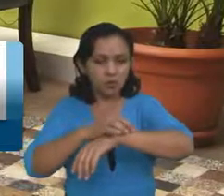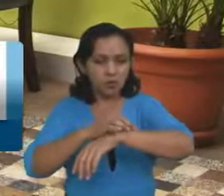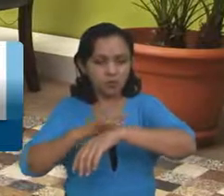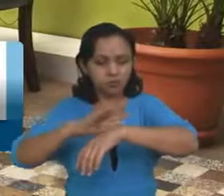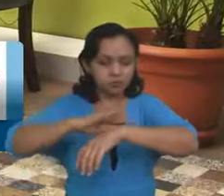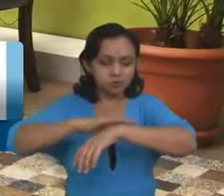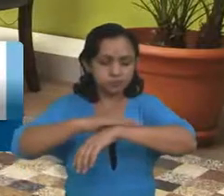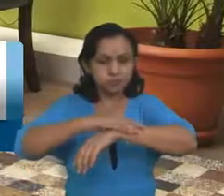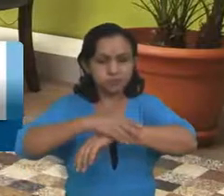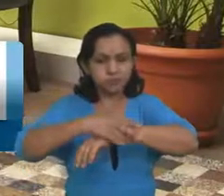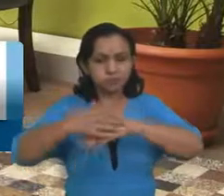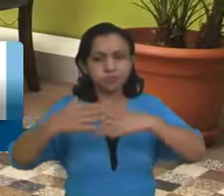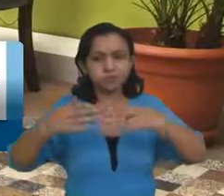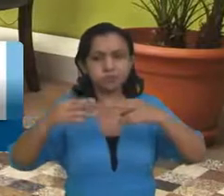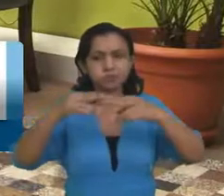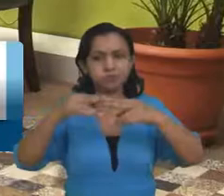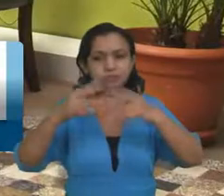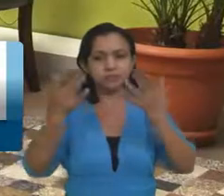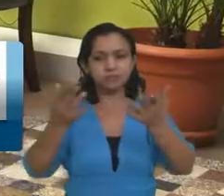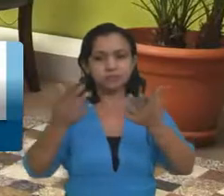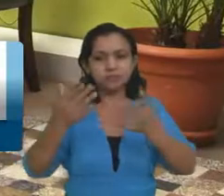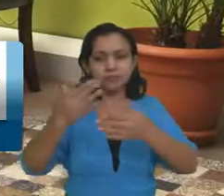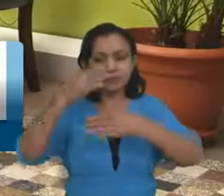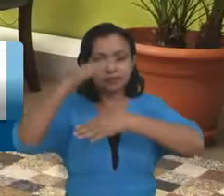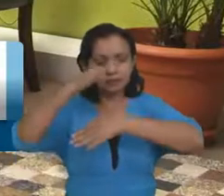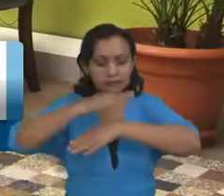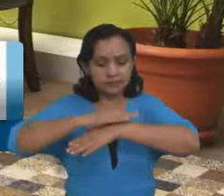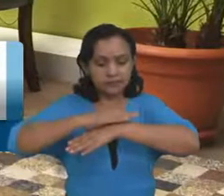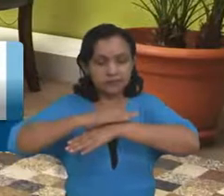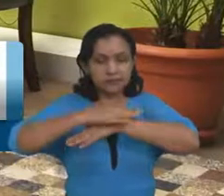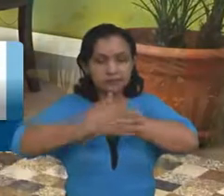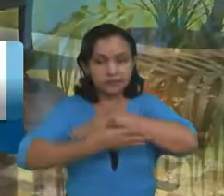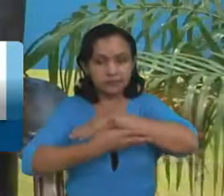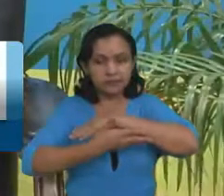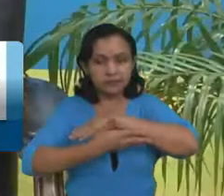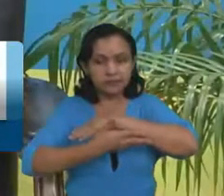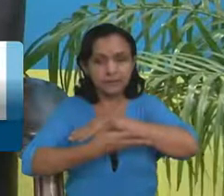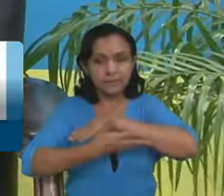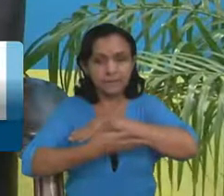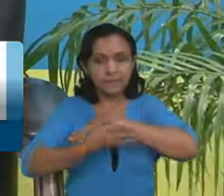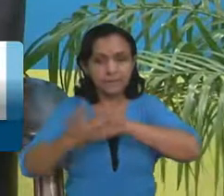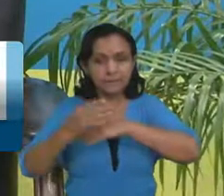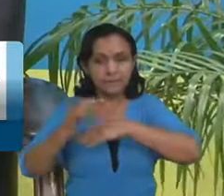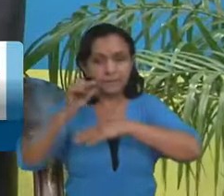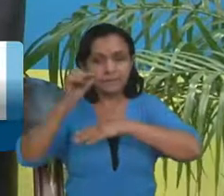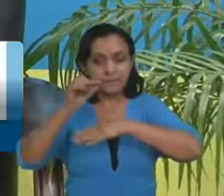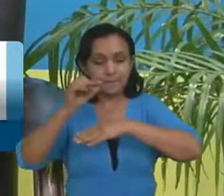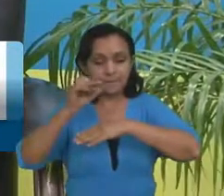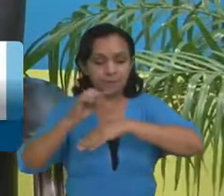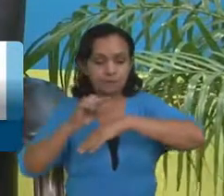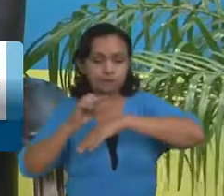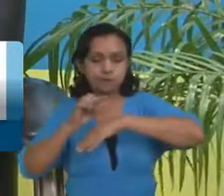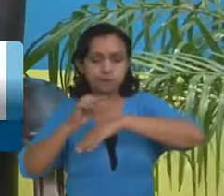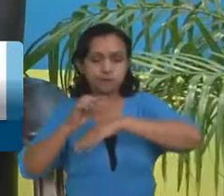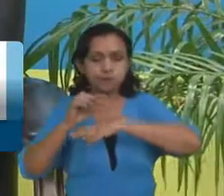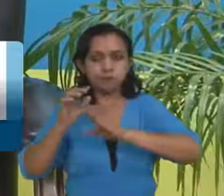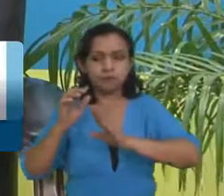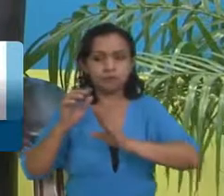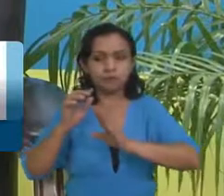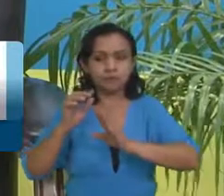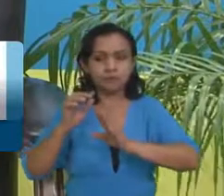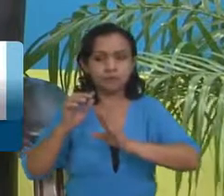remodele. Si con el yeso, por así decirlo, quedó o el papá lo ve un poco angulado, el niño por